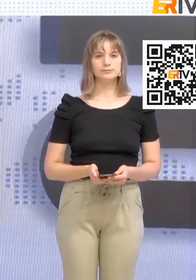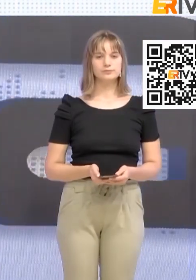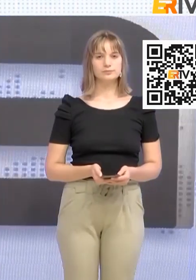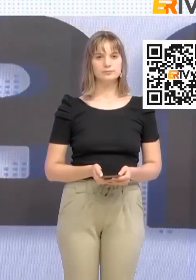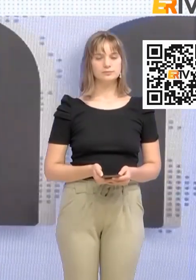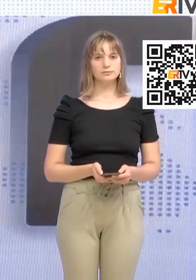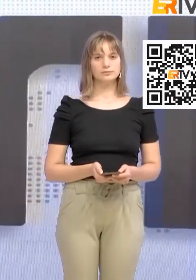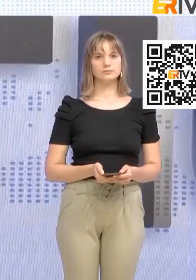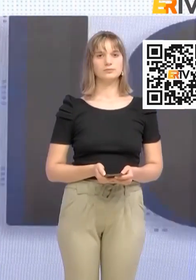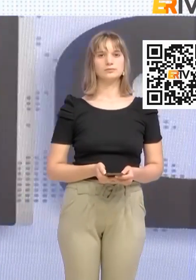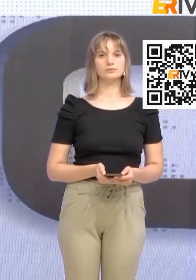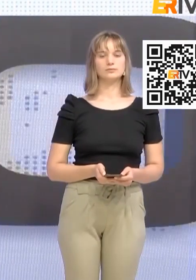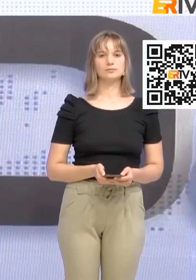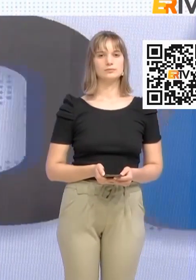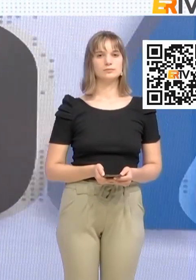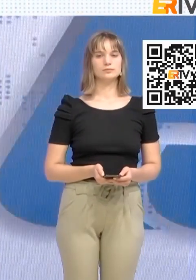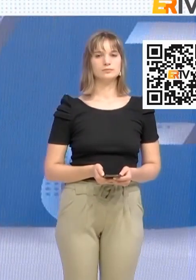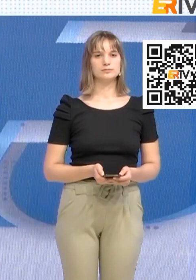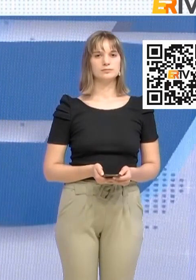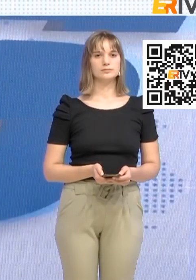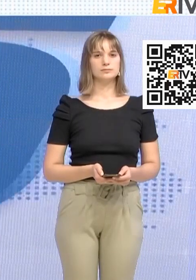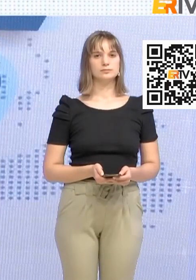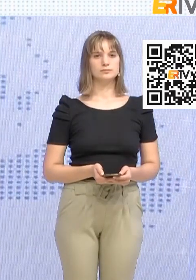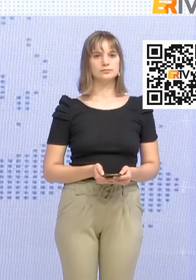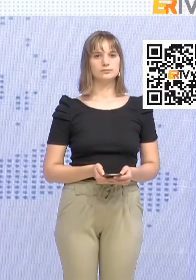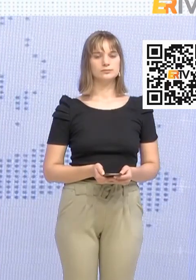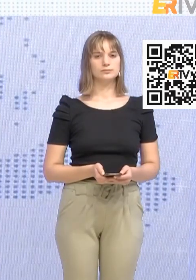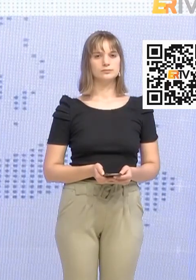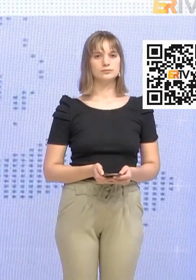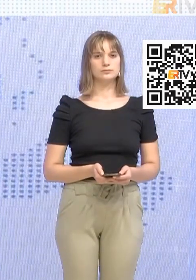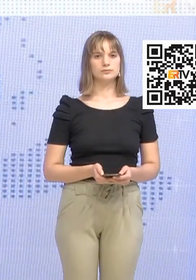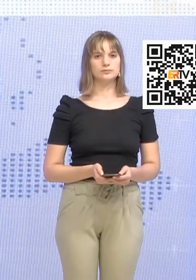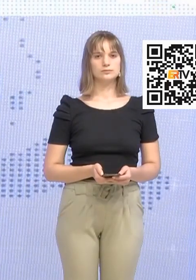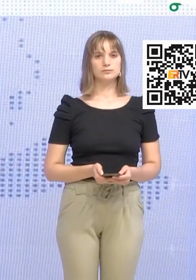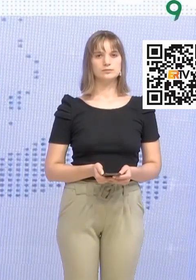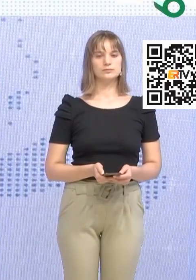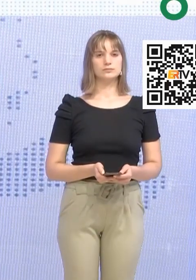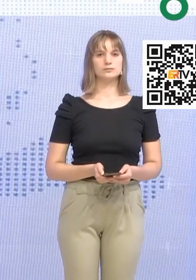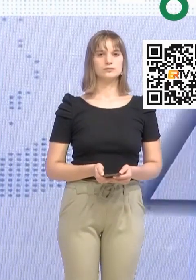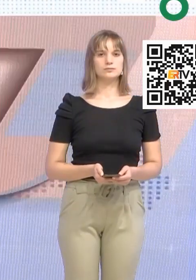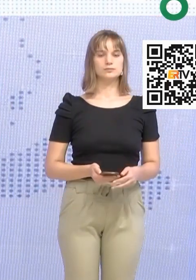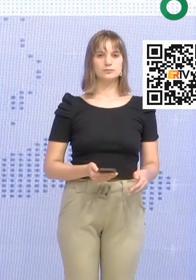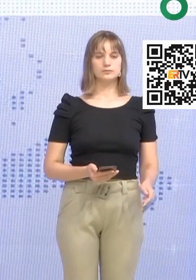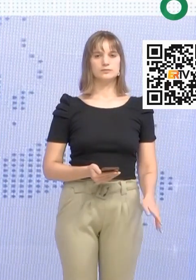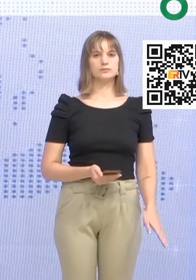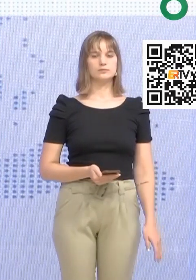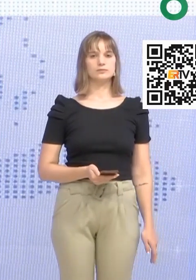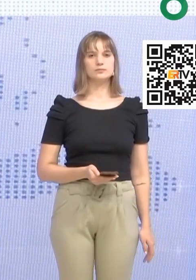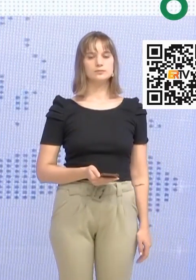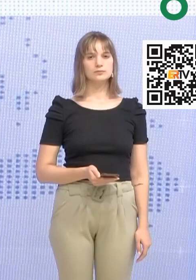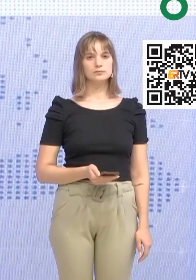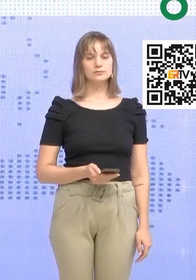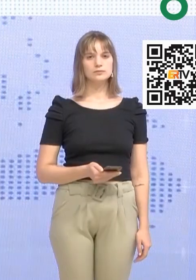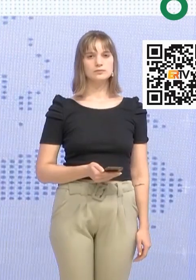financiera, muchas veces actuando rápidamente, todo o gran parte del botín o de la transferencia